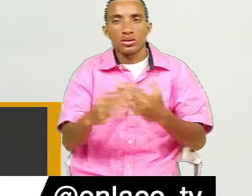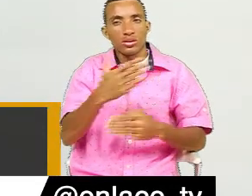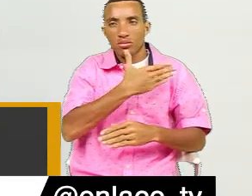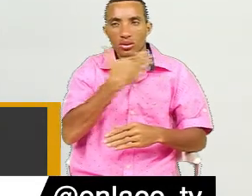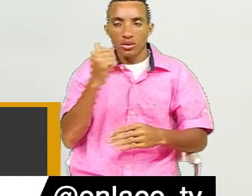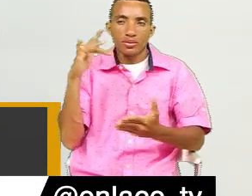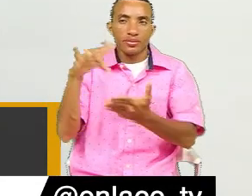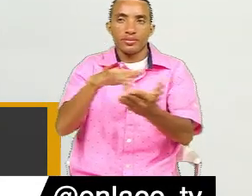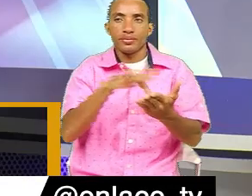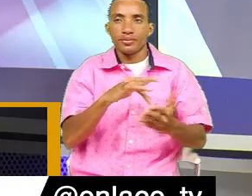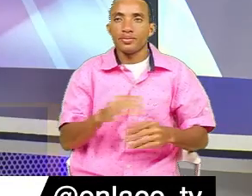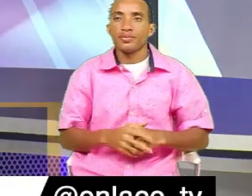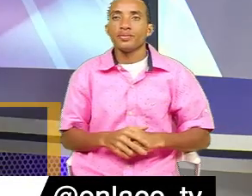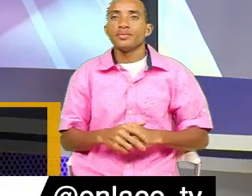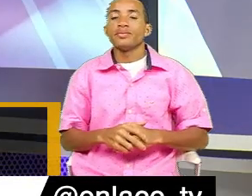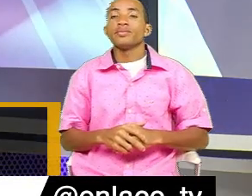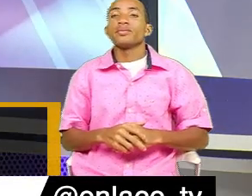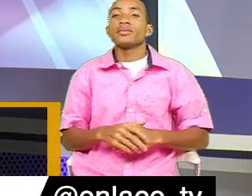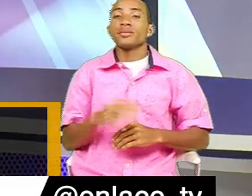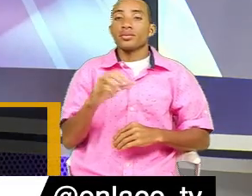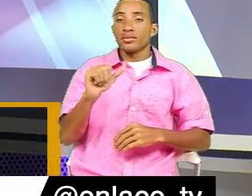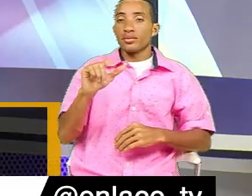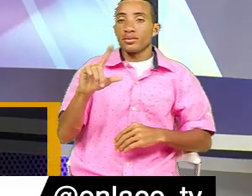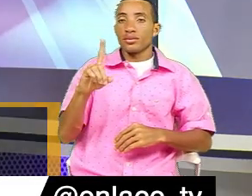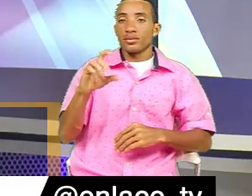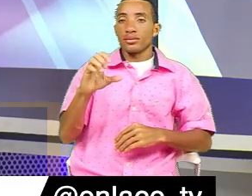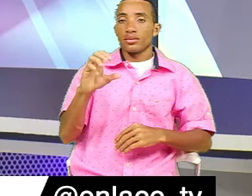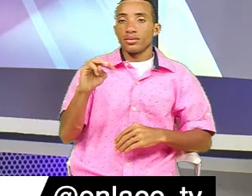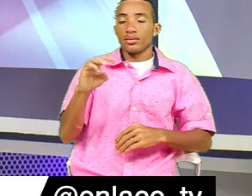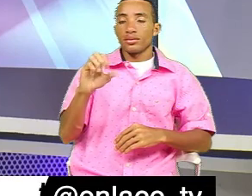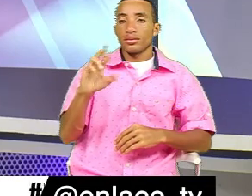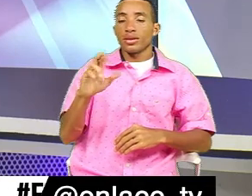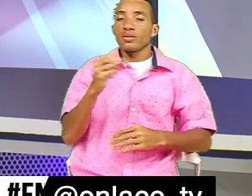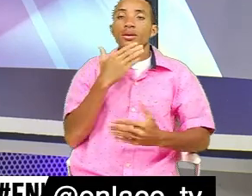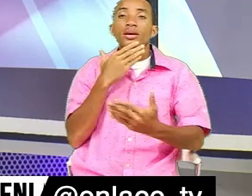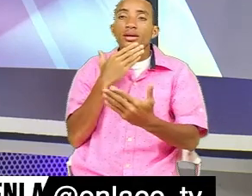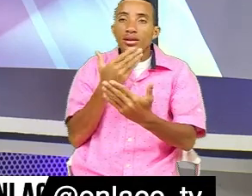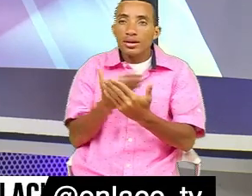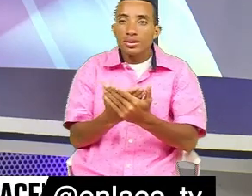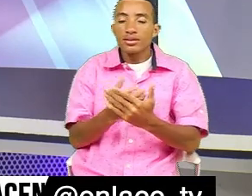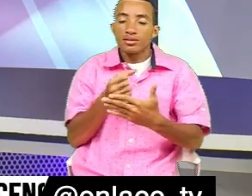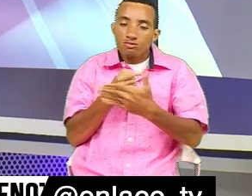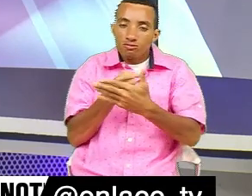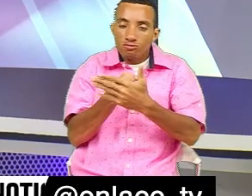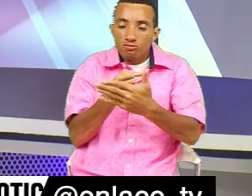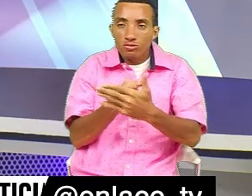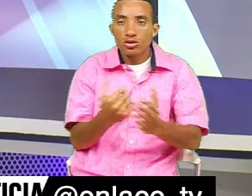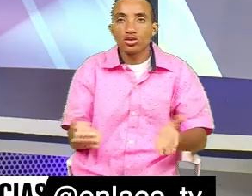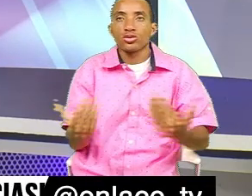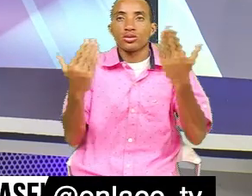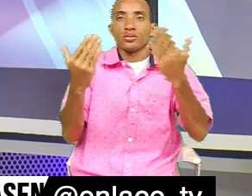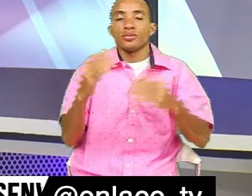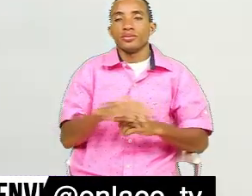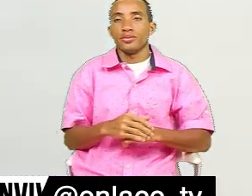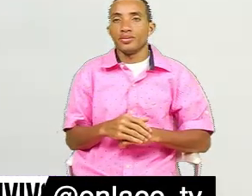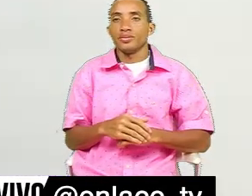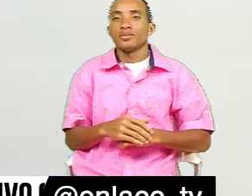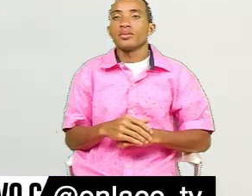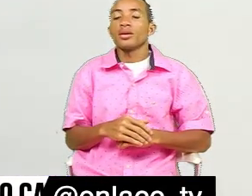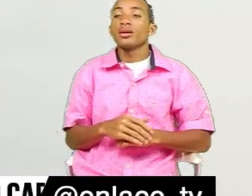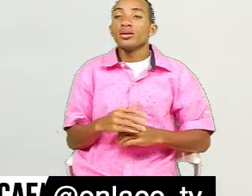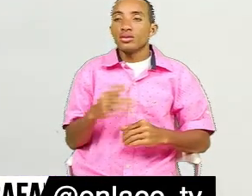participen. Aldemar, muchísimas gracias por aceptar la invitación y esperamos que esa gestión sea óptima en beneficio de la comunidad del Recreo. A usted, Paola,